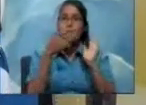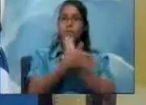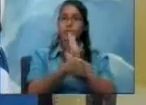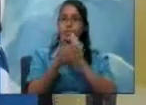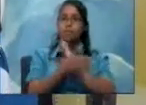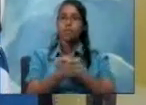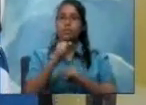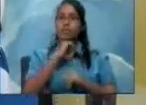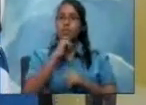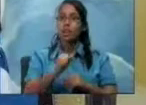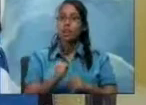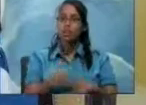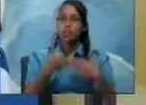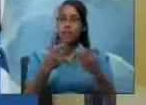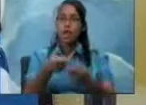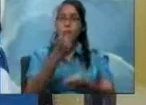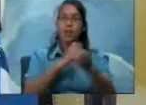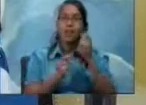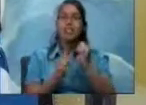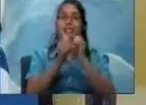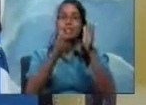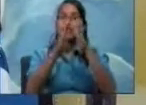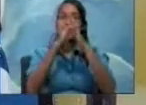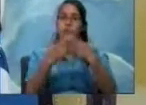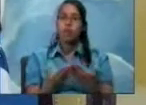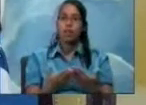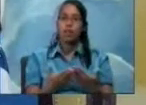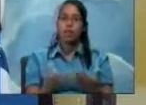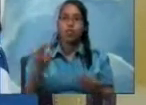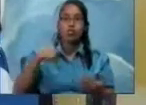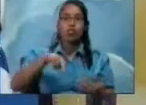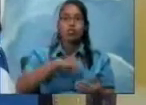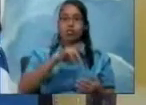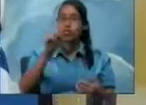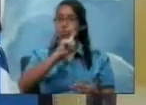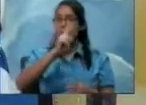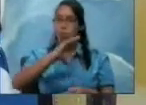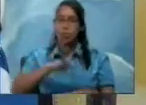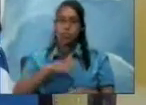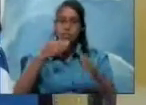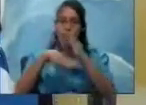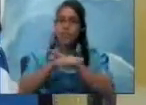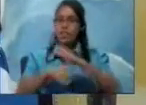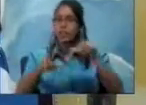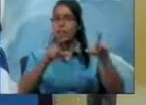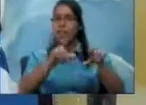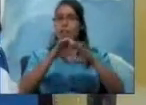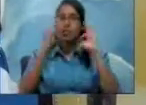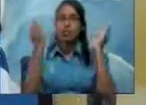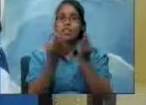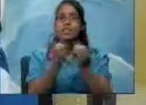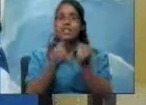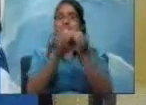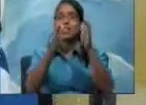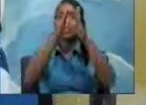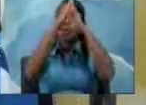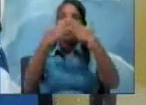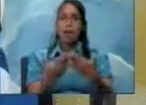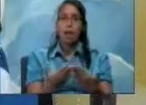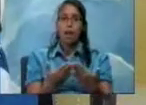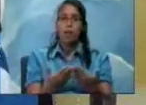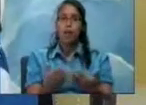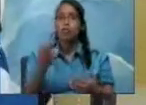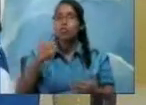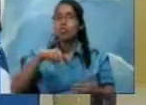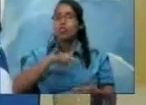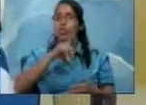ellos se fueron a pescar sin la palabra nosotros no podemos salir del hogar sin la palabra nosotros no podemos ir